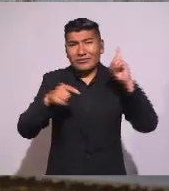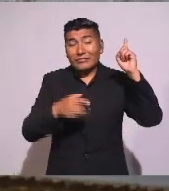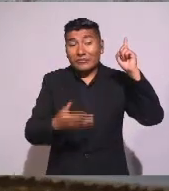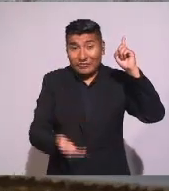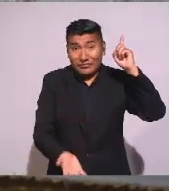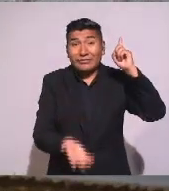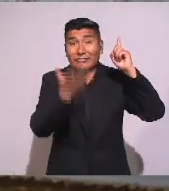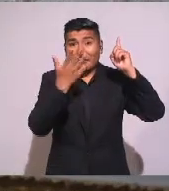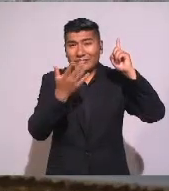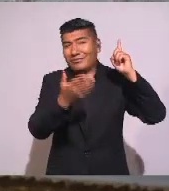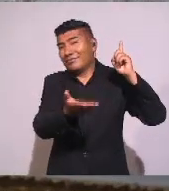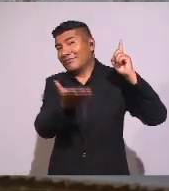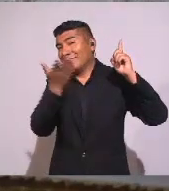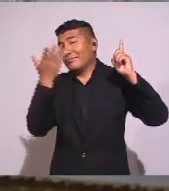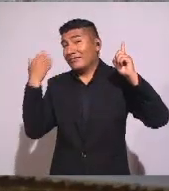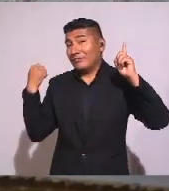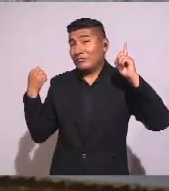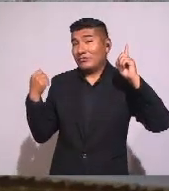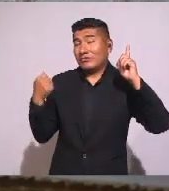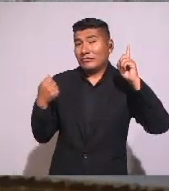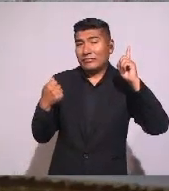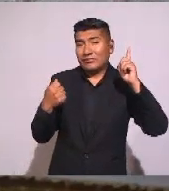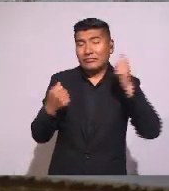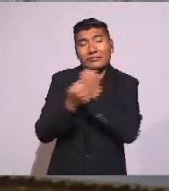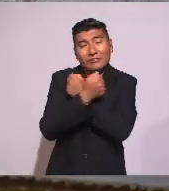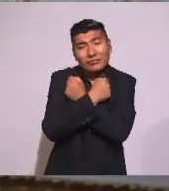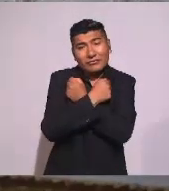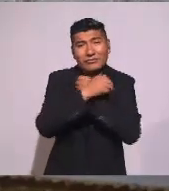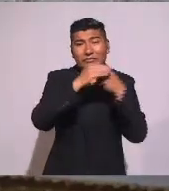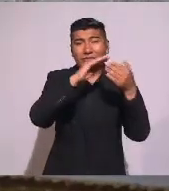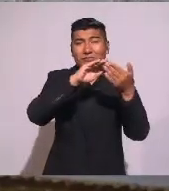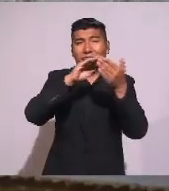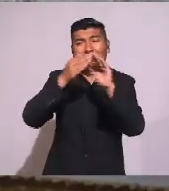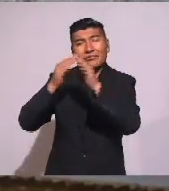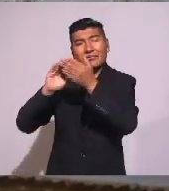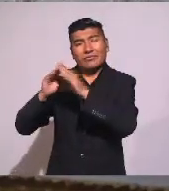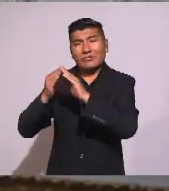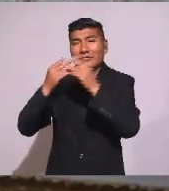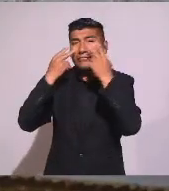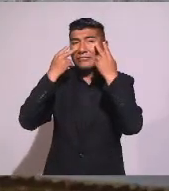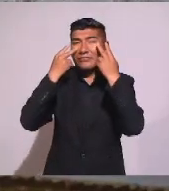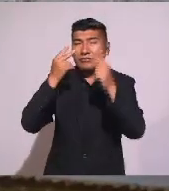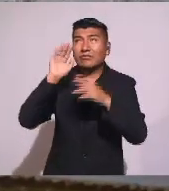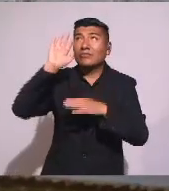vamos aquella comunidad escuchemos su llamado